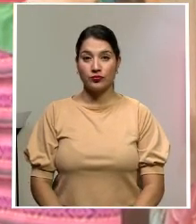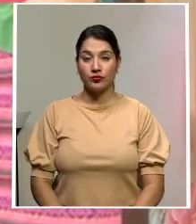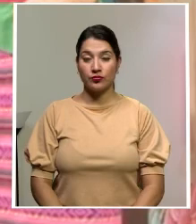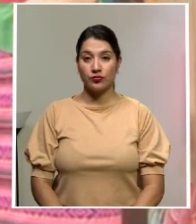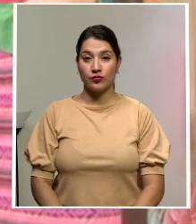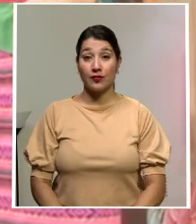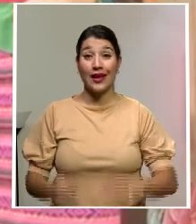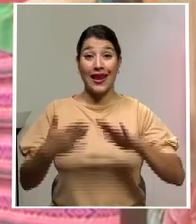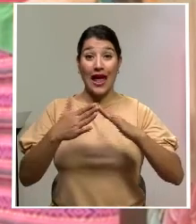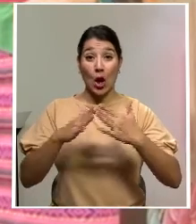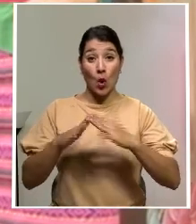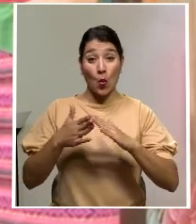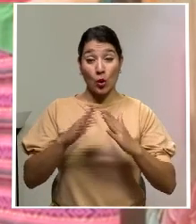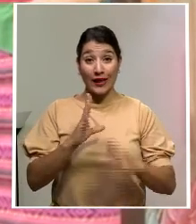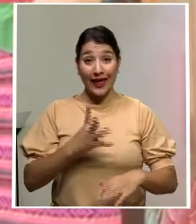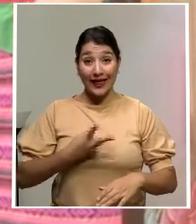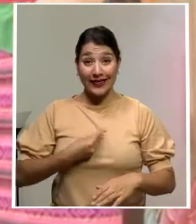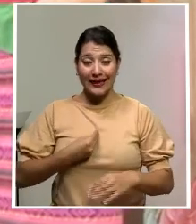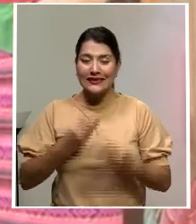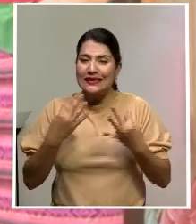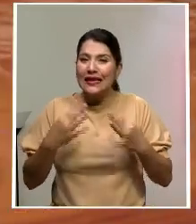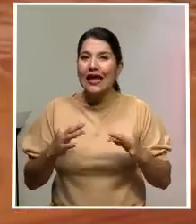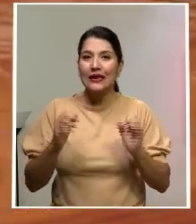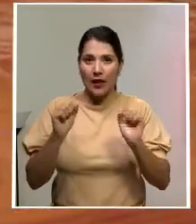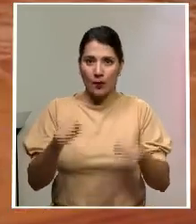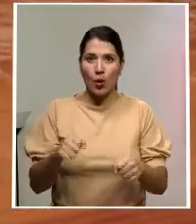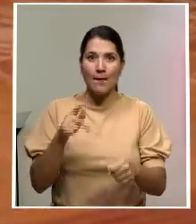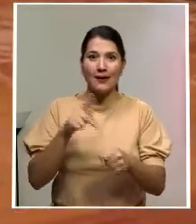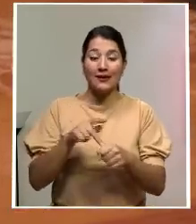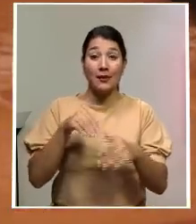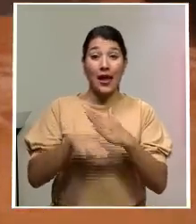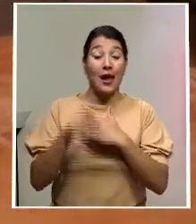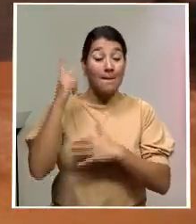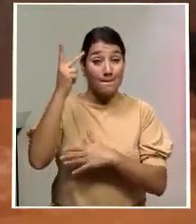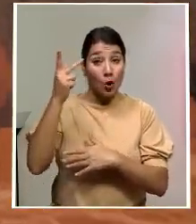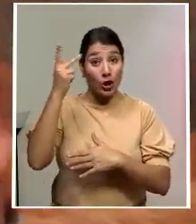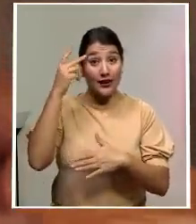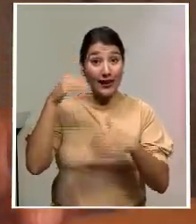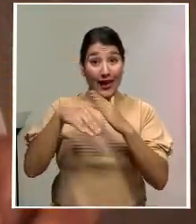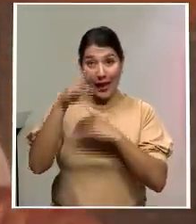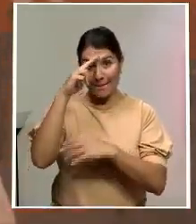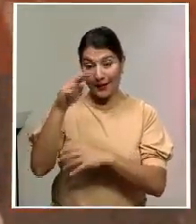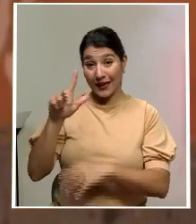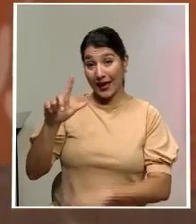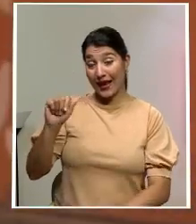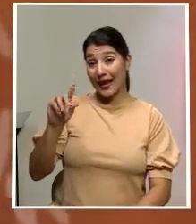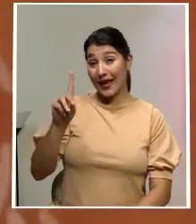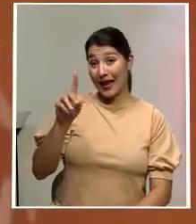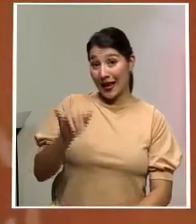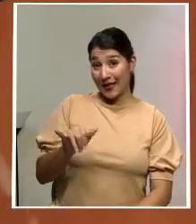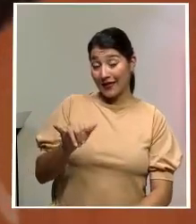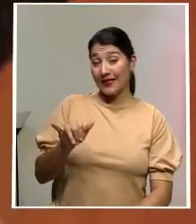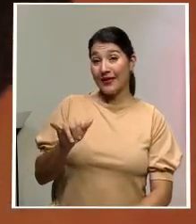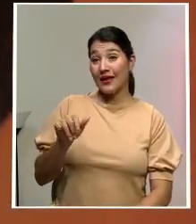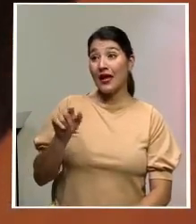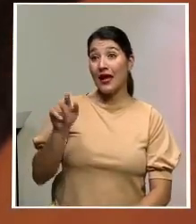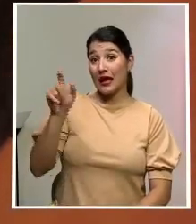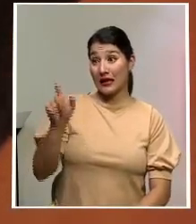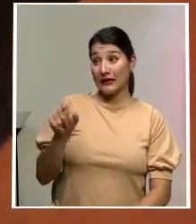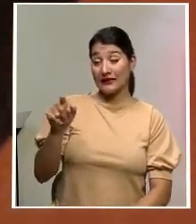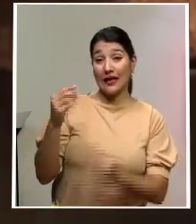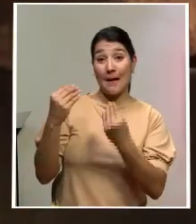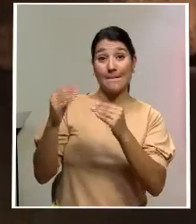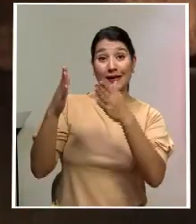La comunidad trans intenta abrirse paso en la política mexicana. Lady Tacos de Canasta, como se le conoce a esta